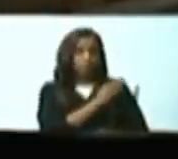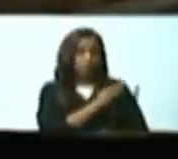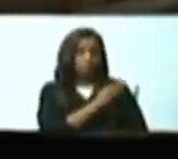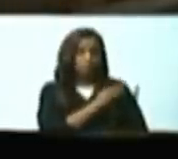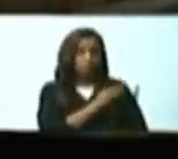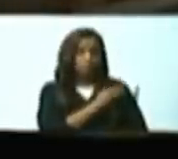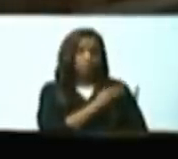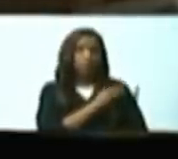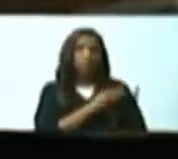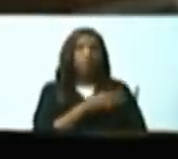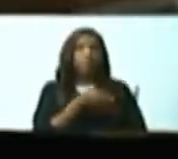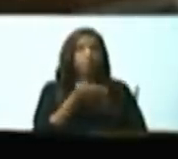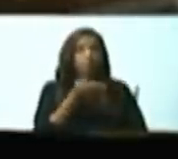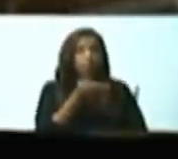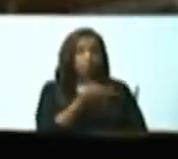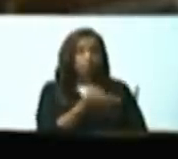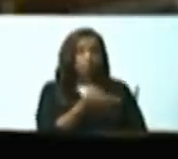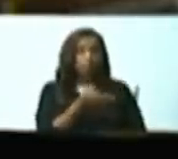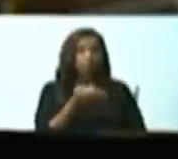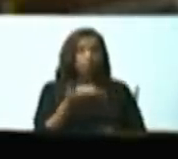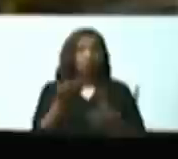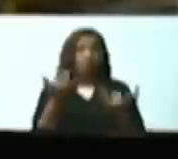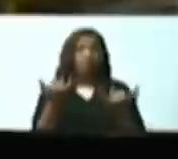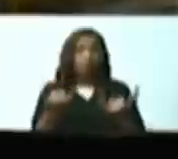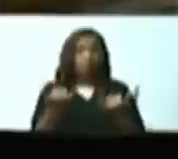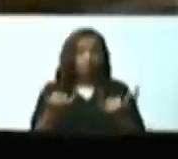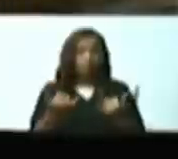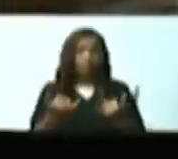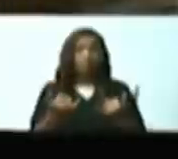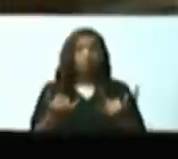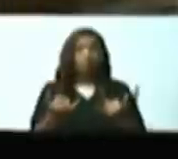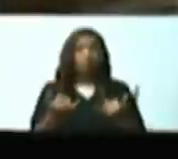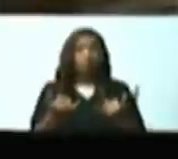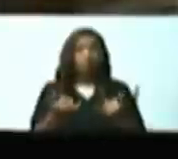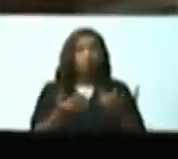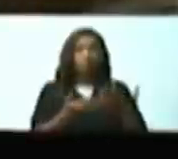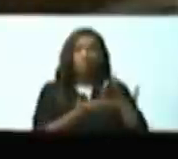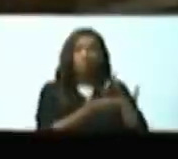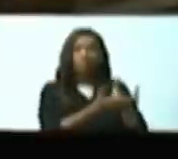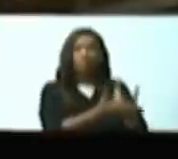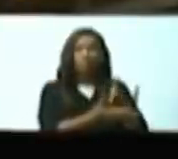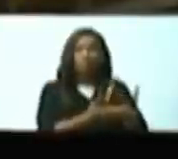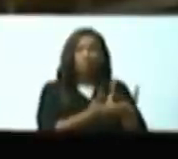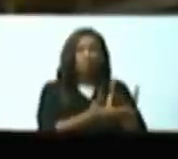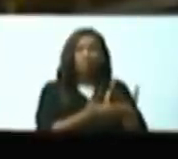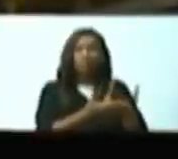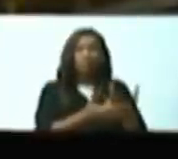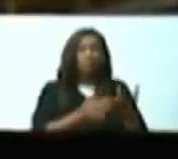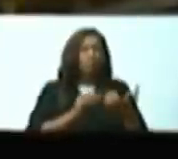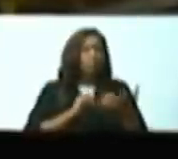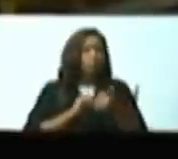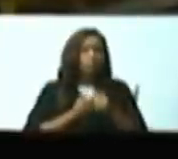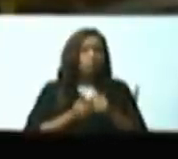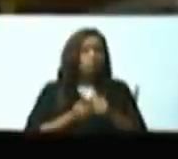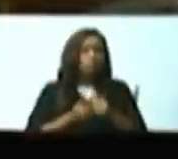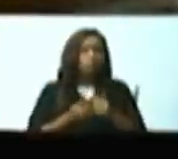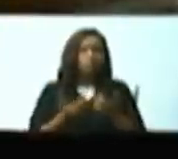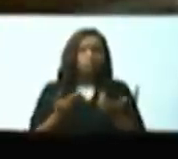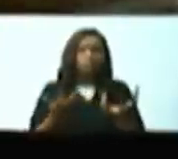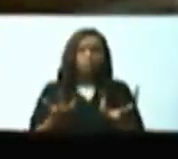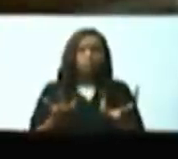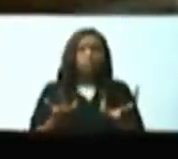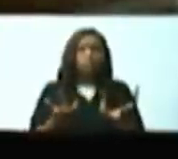este caso, me voy a referir a los oficiales de la gloriosa Fuerza Aérea Dominicana,